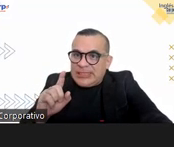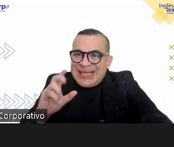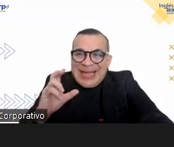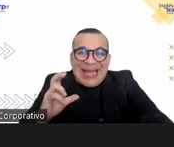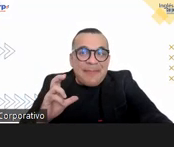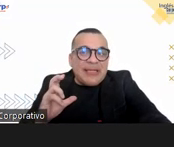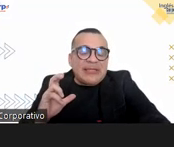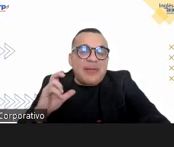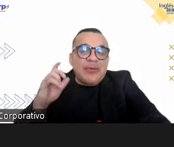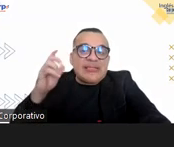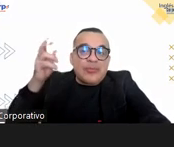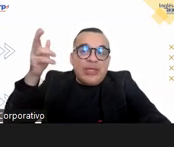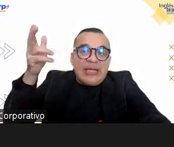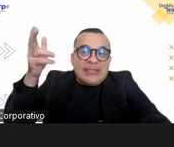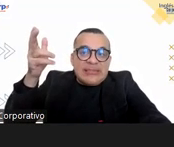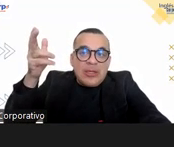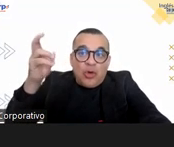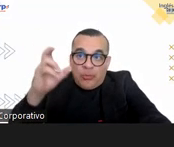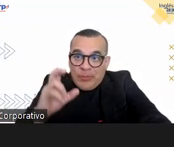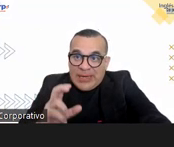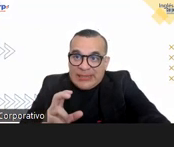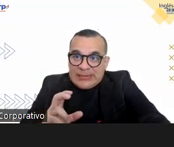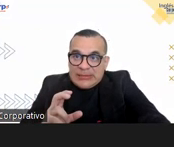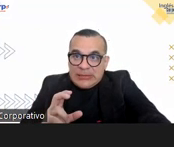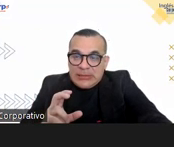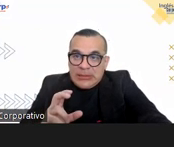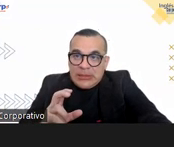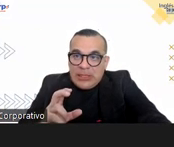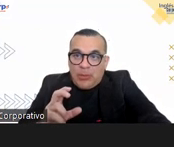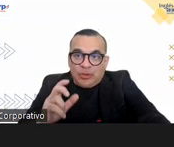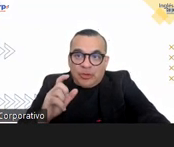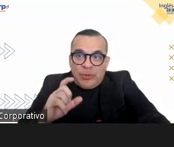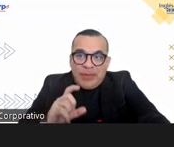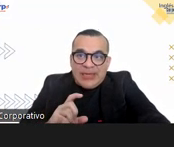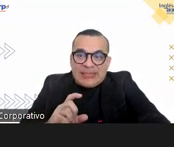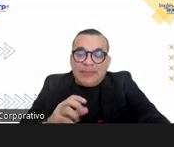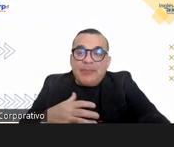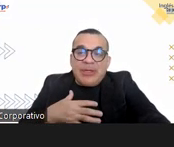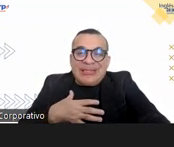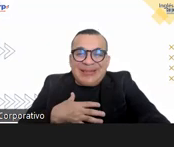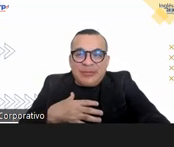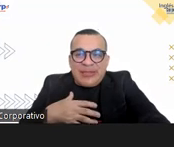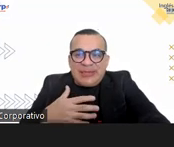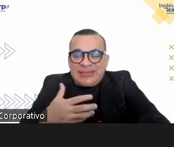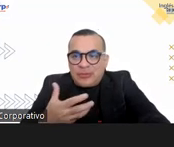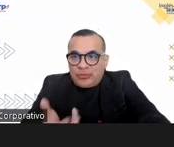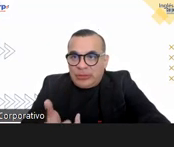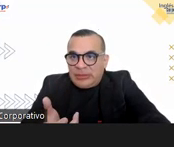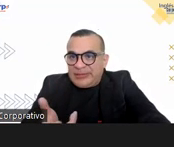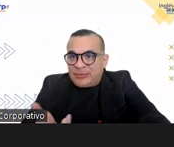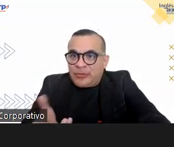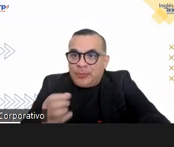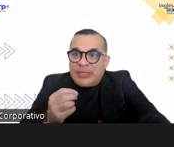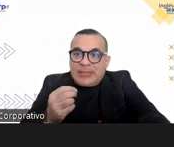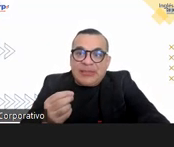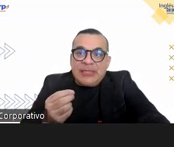son entendidas, las expectativas pueden ser muy altas o muy bajas. Y cuando son muy bajas, también puede tenerse